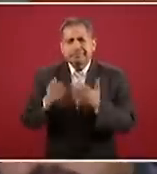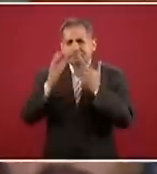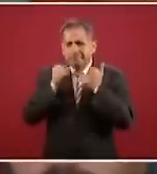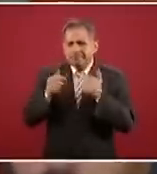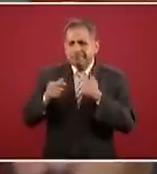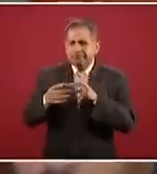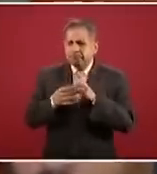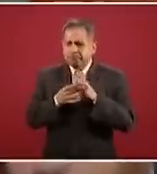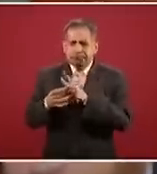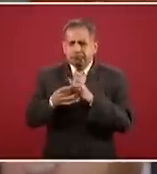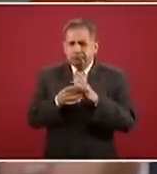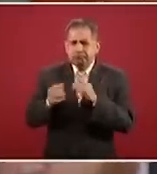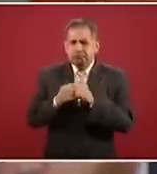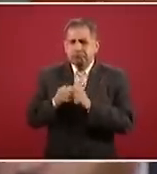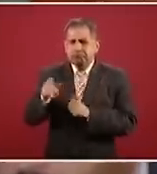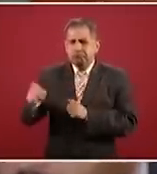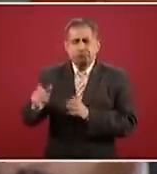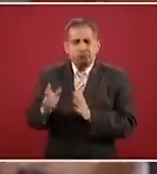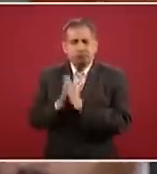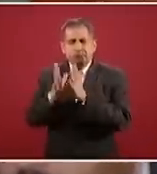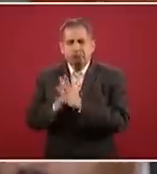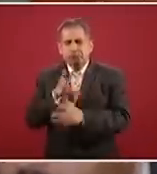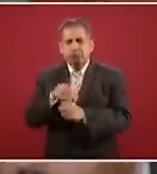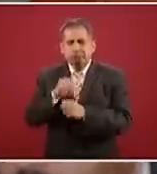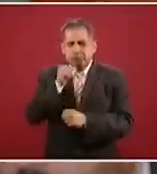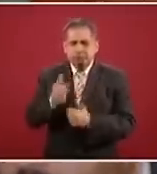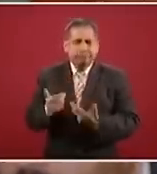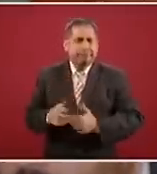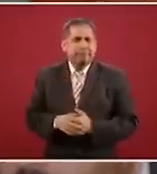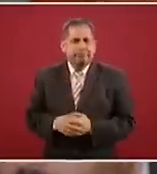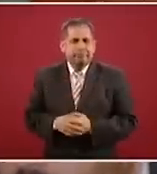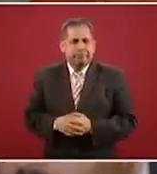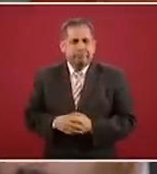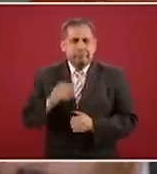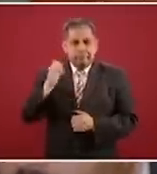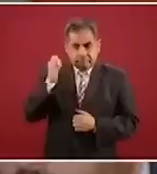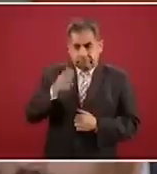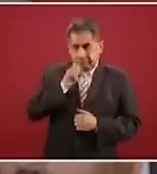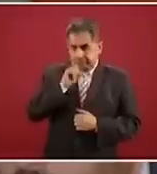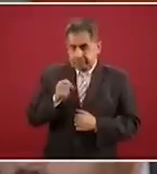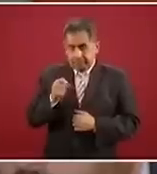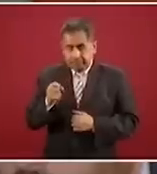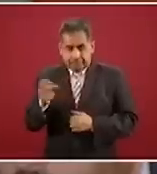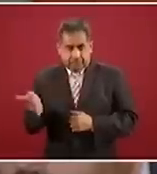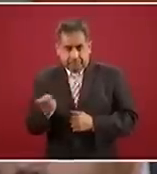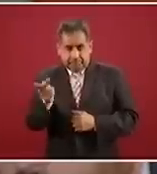una cooperación de su parte. Y si pudiera replicar la pregunta